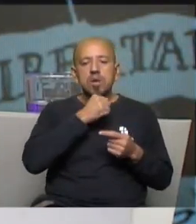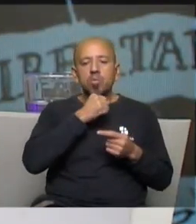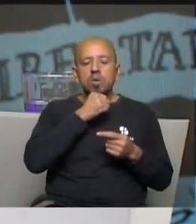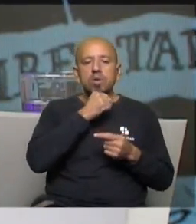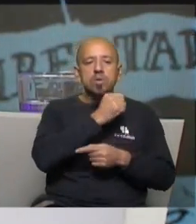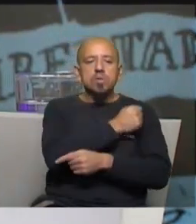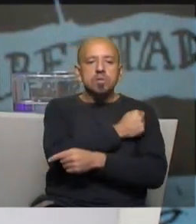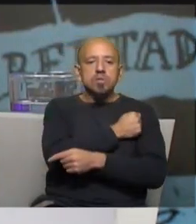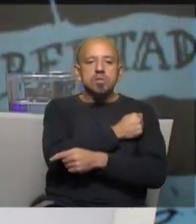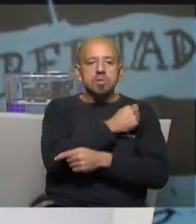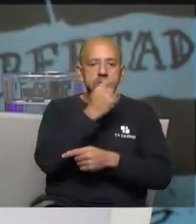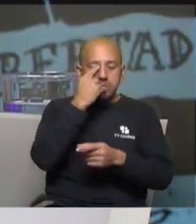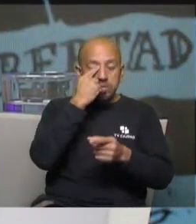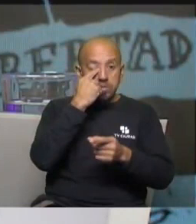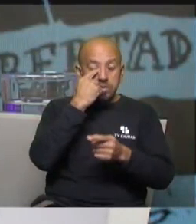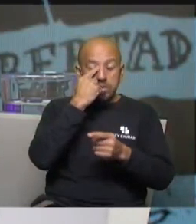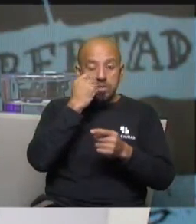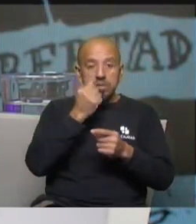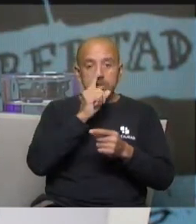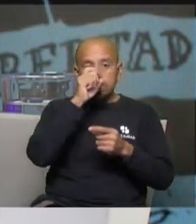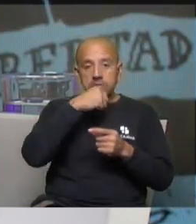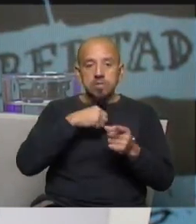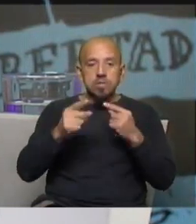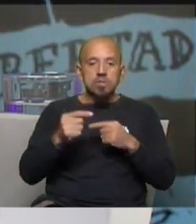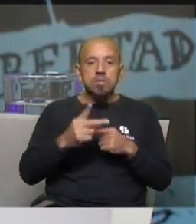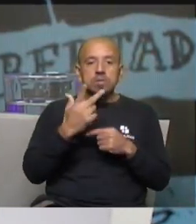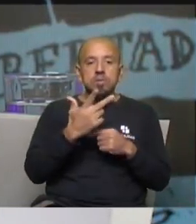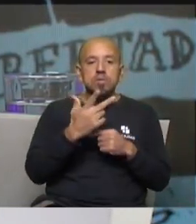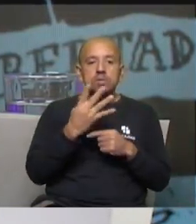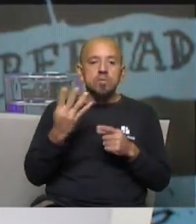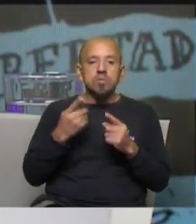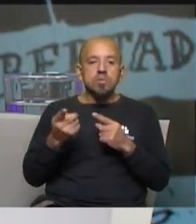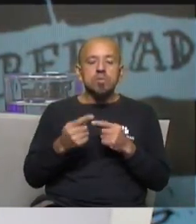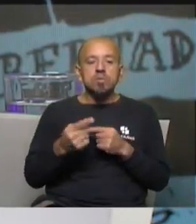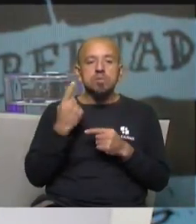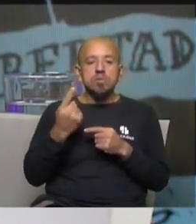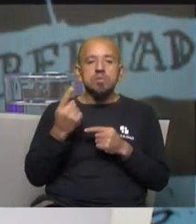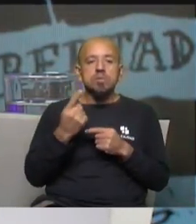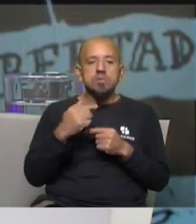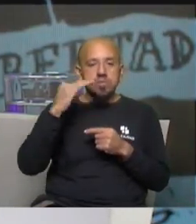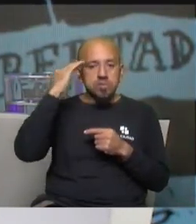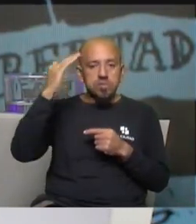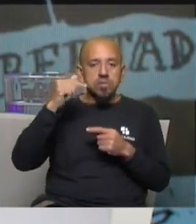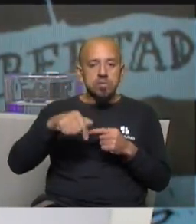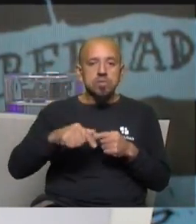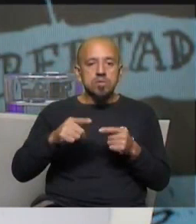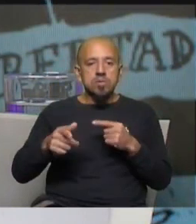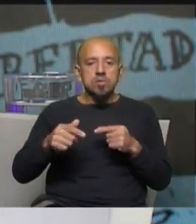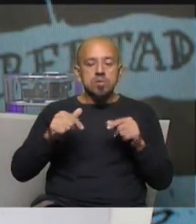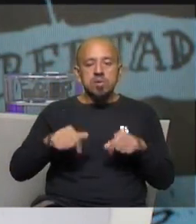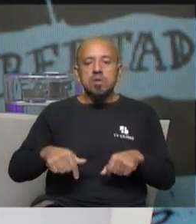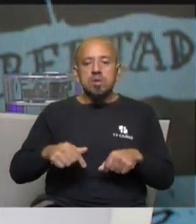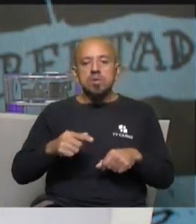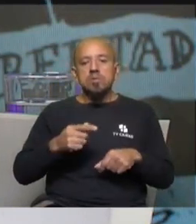gervasio Juan Antonio artigas llegó a Montevideo con Zavala y los 34 primeros habitantes y fue el primer militar español que pernoctó acá que quedó